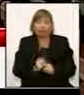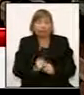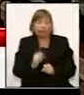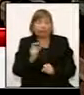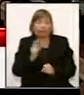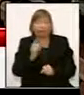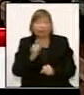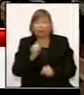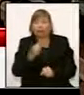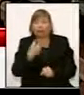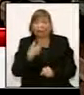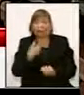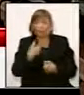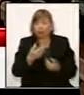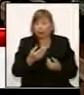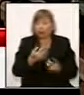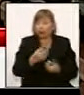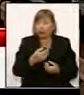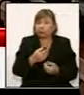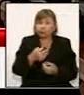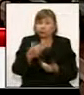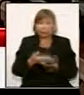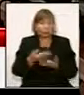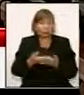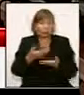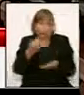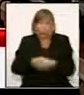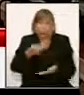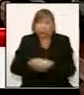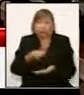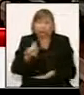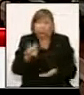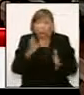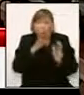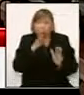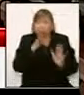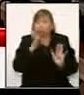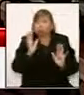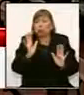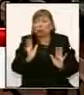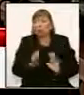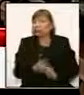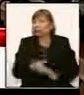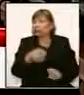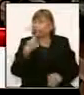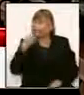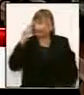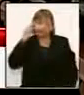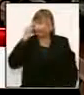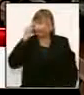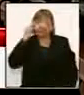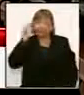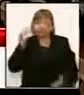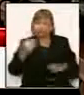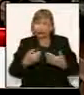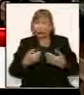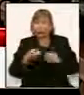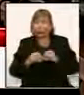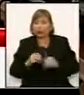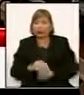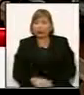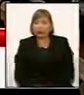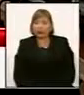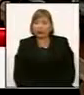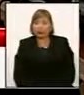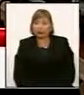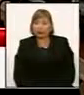tampoco tenemos el sustento de que si la urbanizadora cobró por ese terreno, tampoco lo tenemos. Entonces, eso también es lo que se tiene que resolver y que no se ha